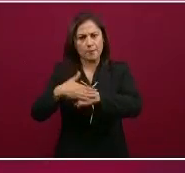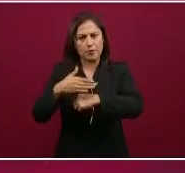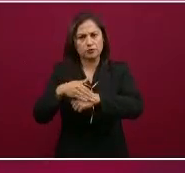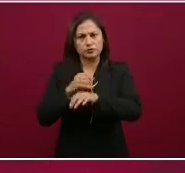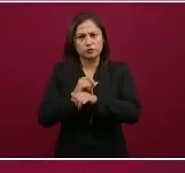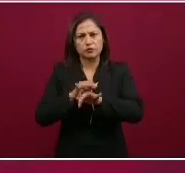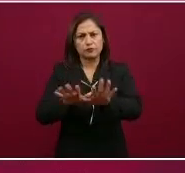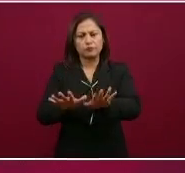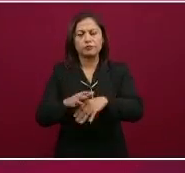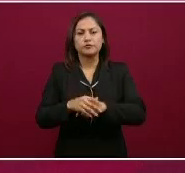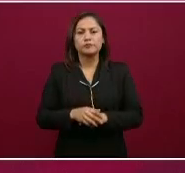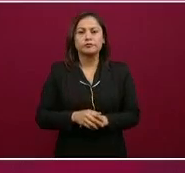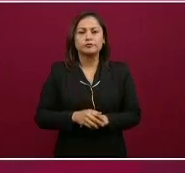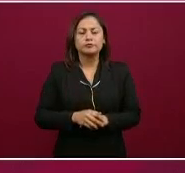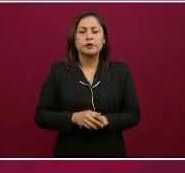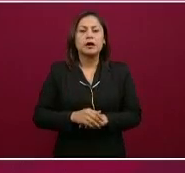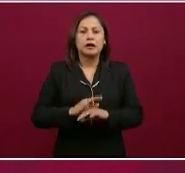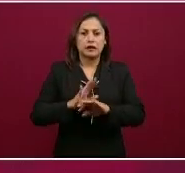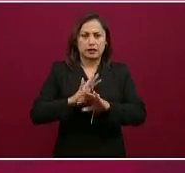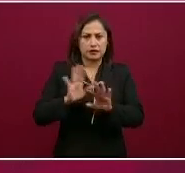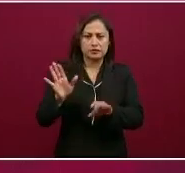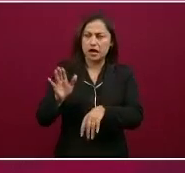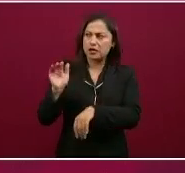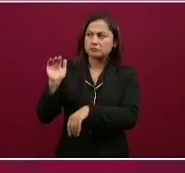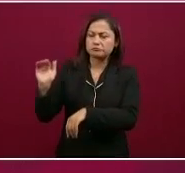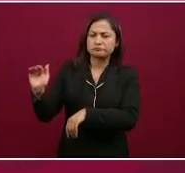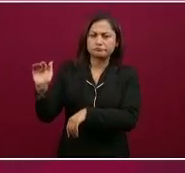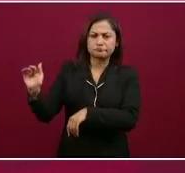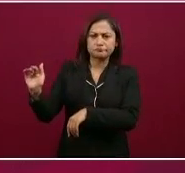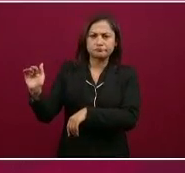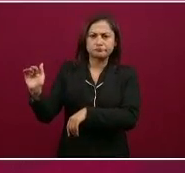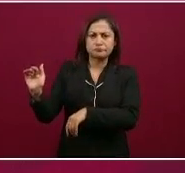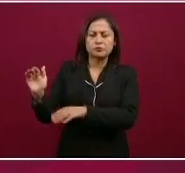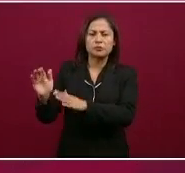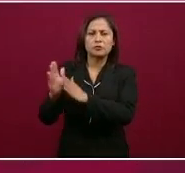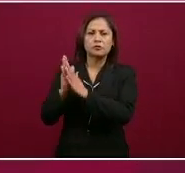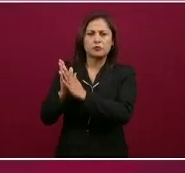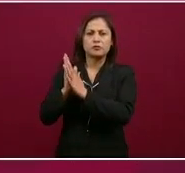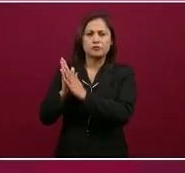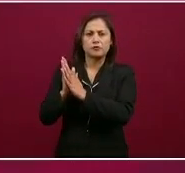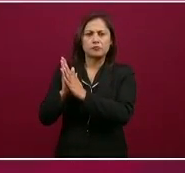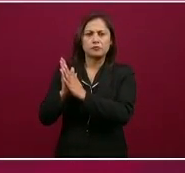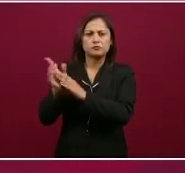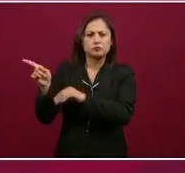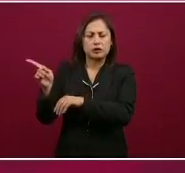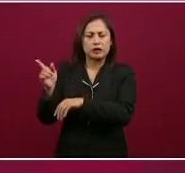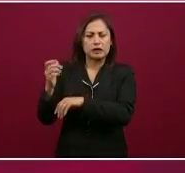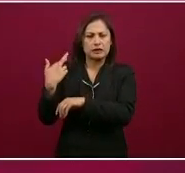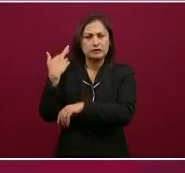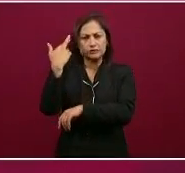Se le solicitó que hiciera una revisión